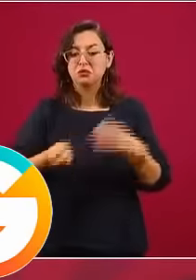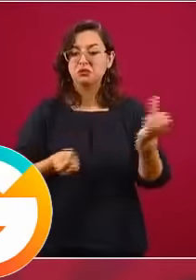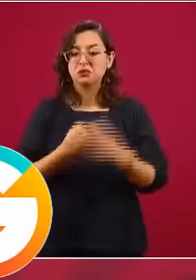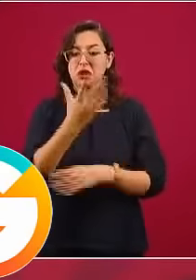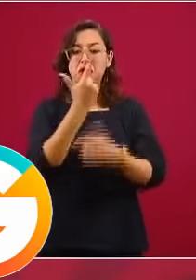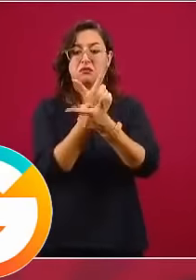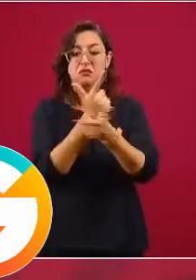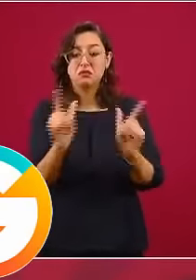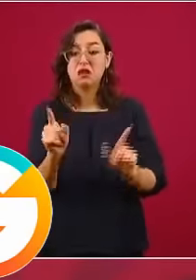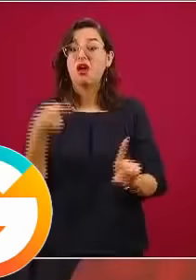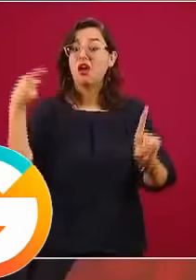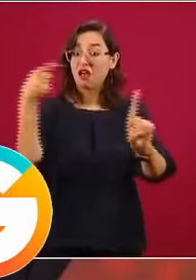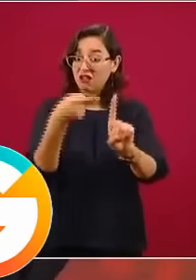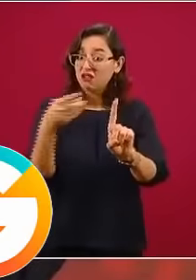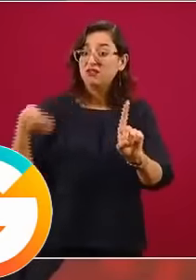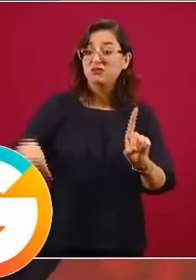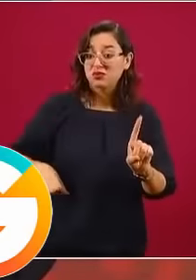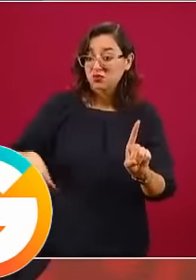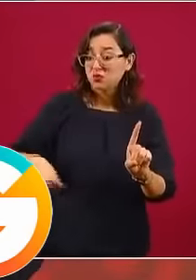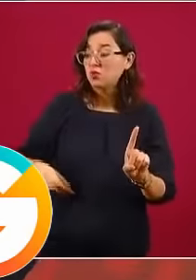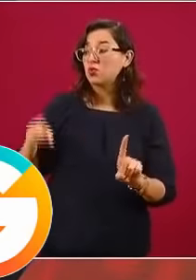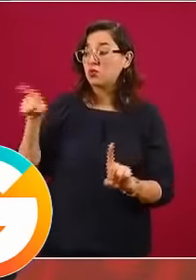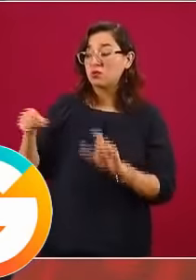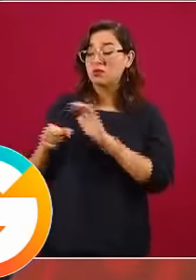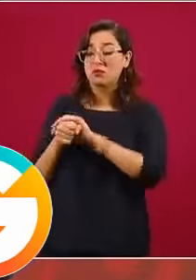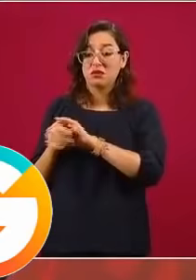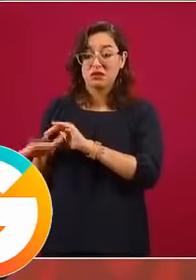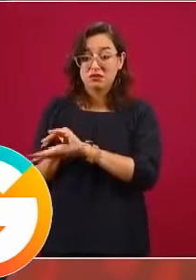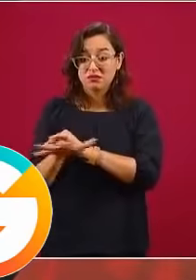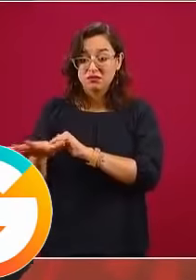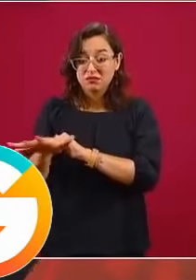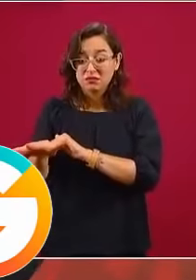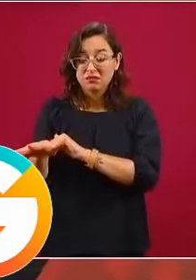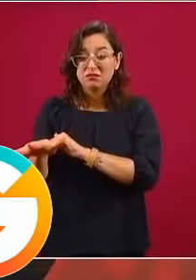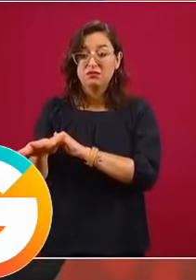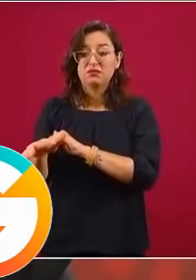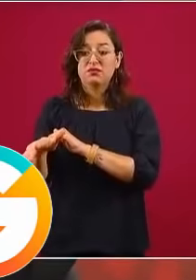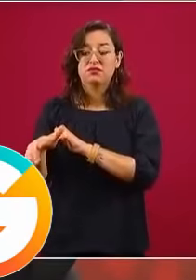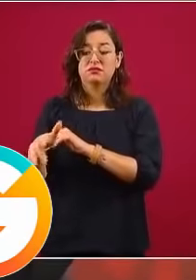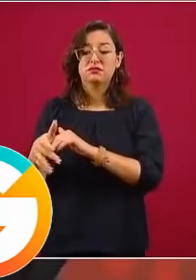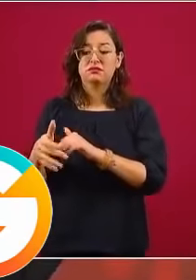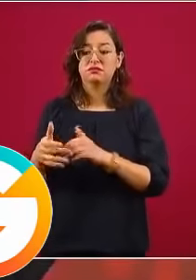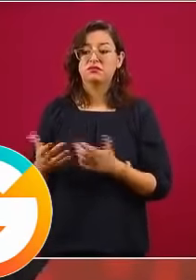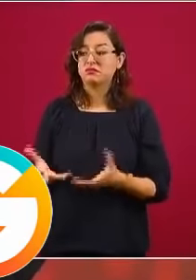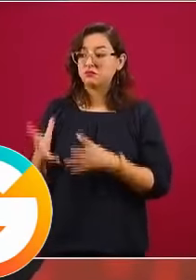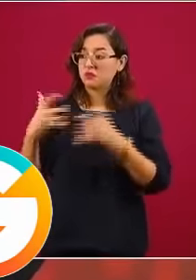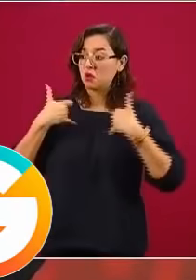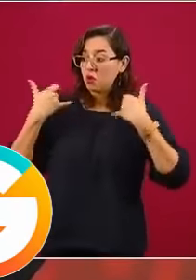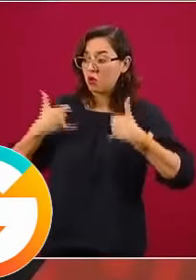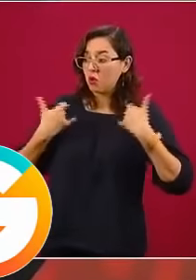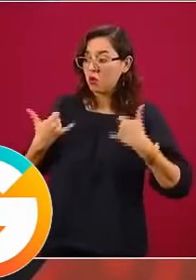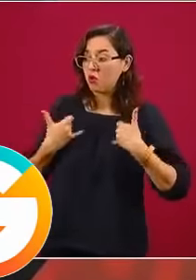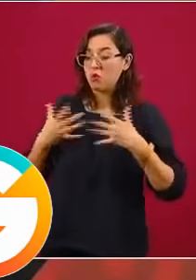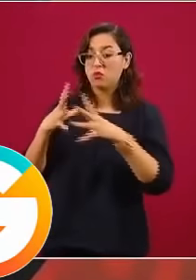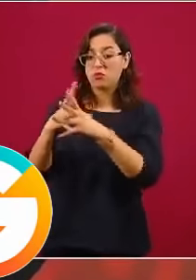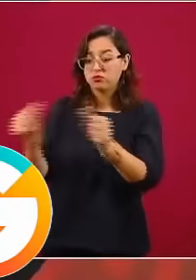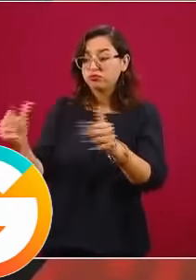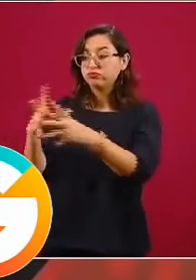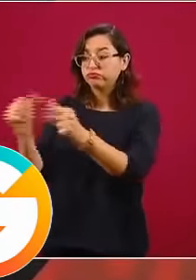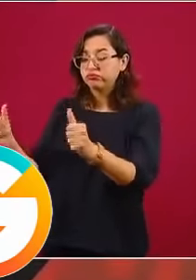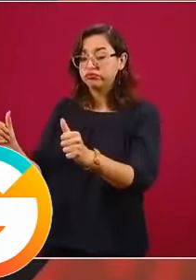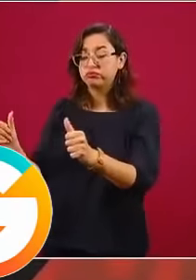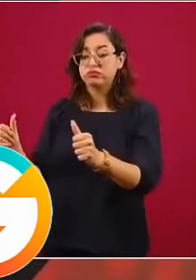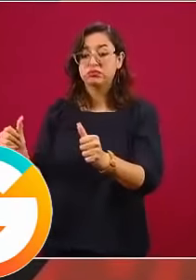responsable de los hechos, entre otros, de la desaparición de los jóvenes de